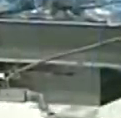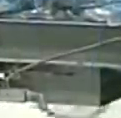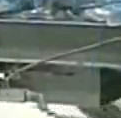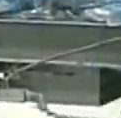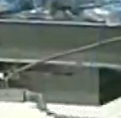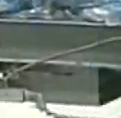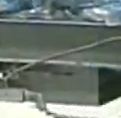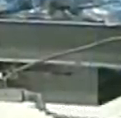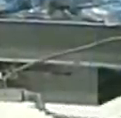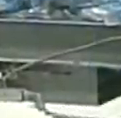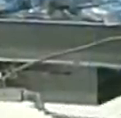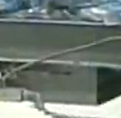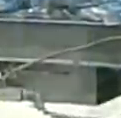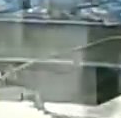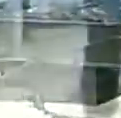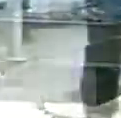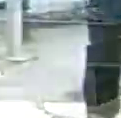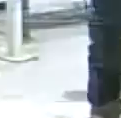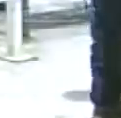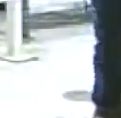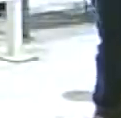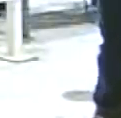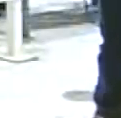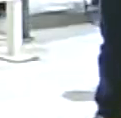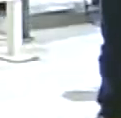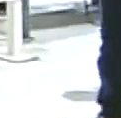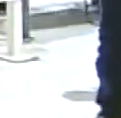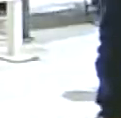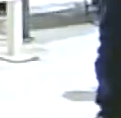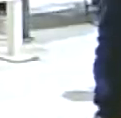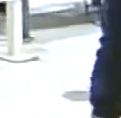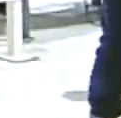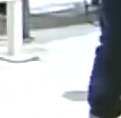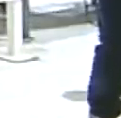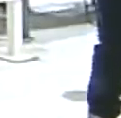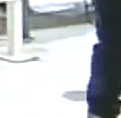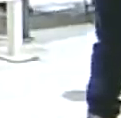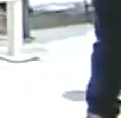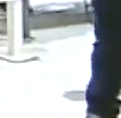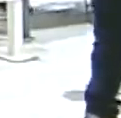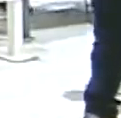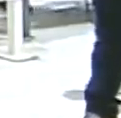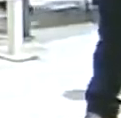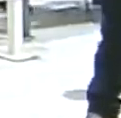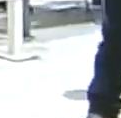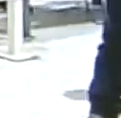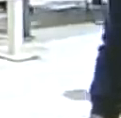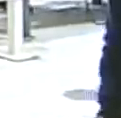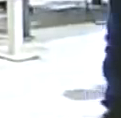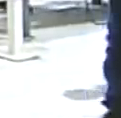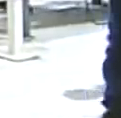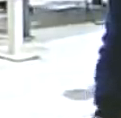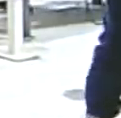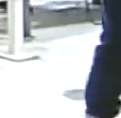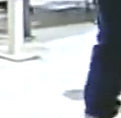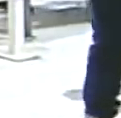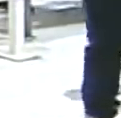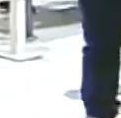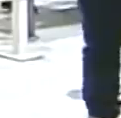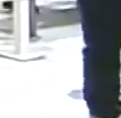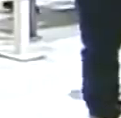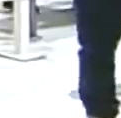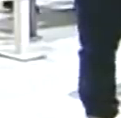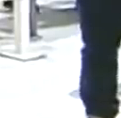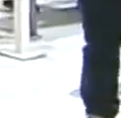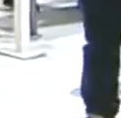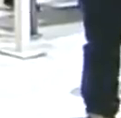Tierra, al gobernador del estado Miranda, Héctor Rodríguez, está la vicepresidenta, la primera combatiente, y